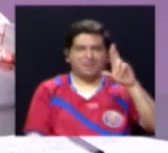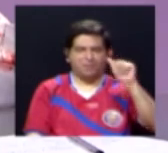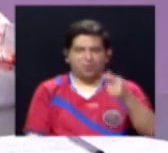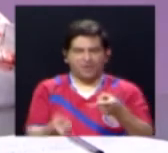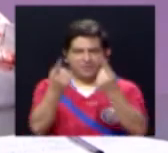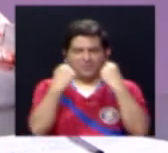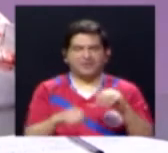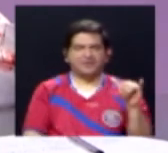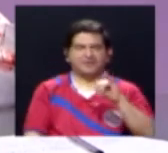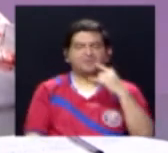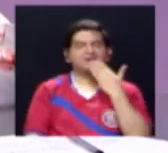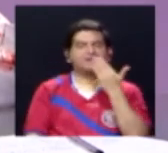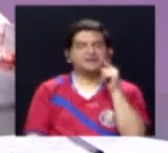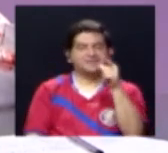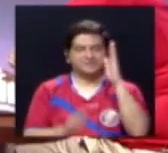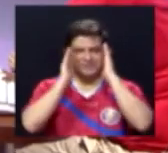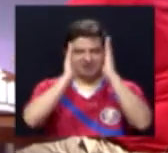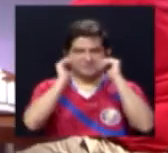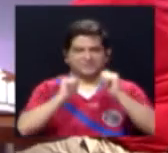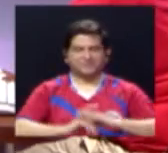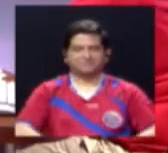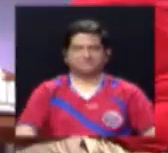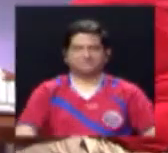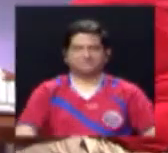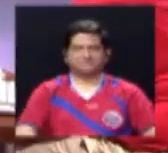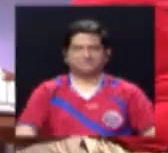nosotras muchas gracias a ustedes por su sintonía